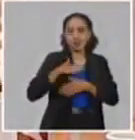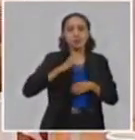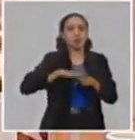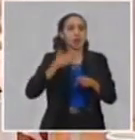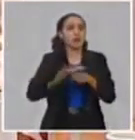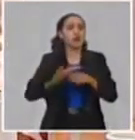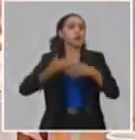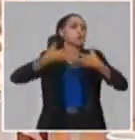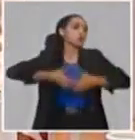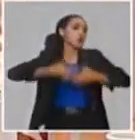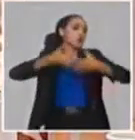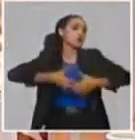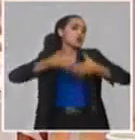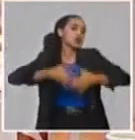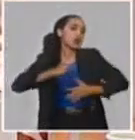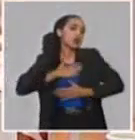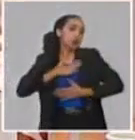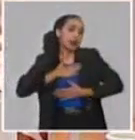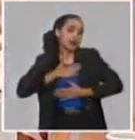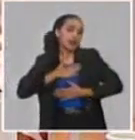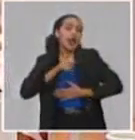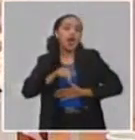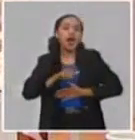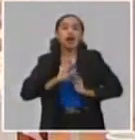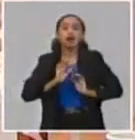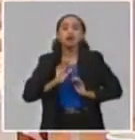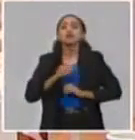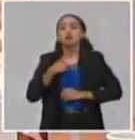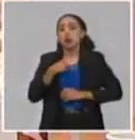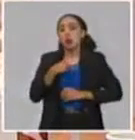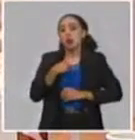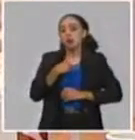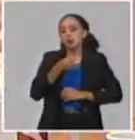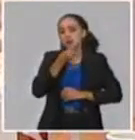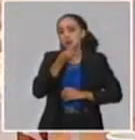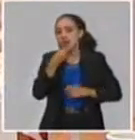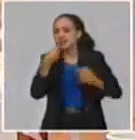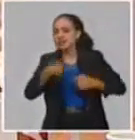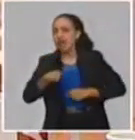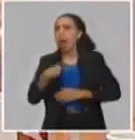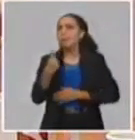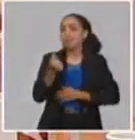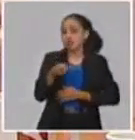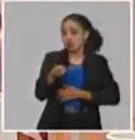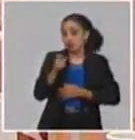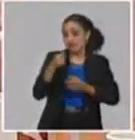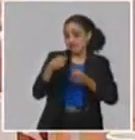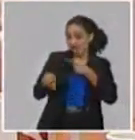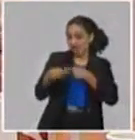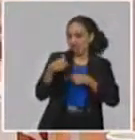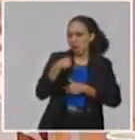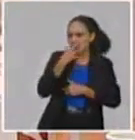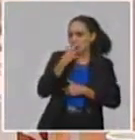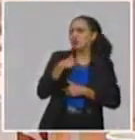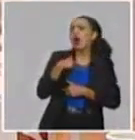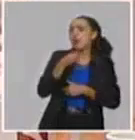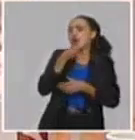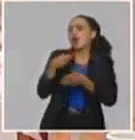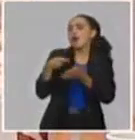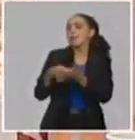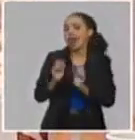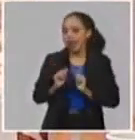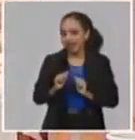producir o el servicio que voy a prestar, bueno, yo tengo que decidir si el precio del vaso es suficientemente